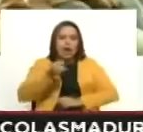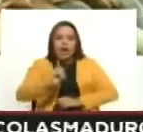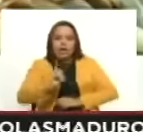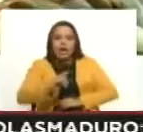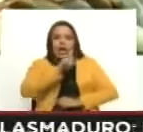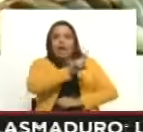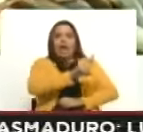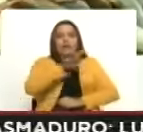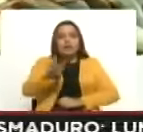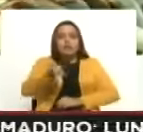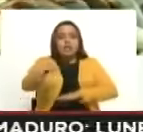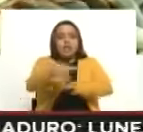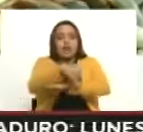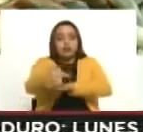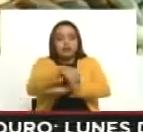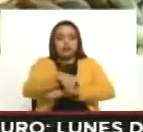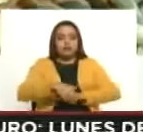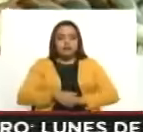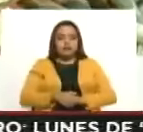14 calles.